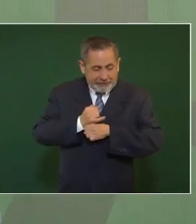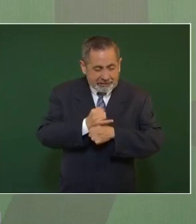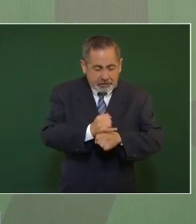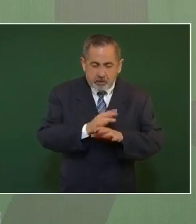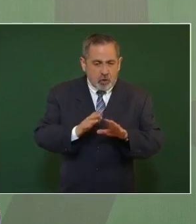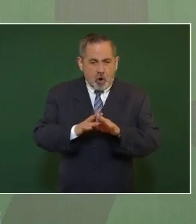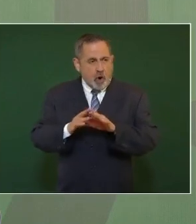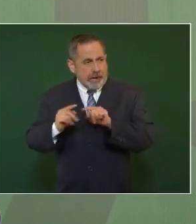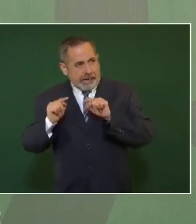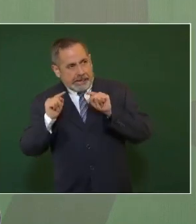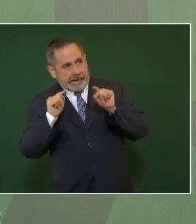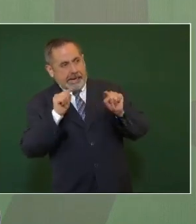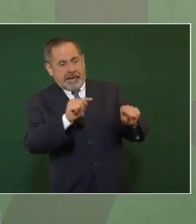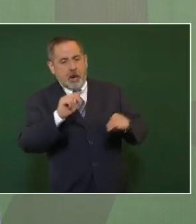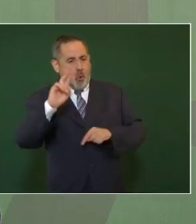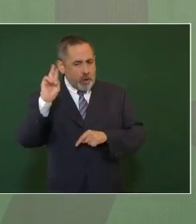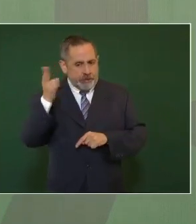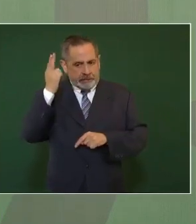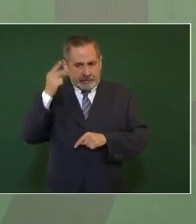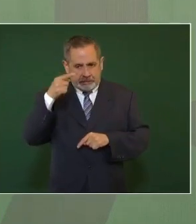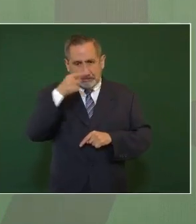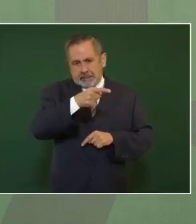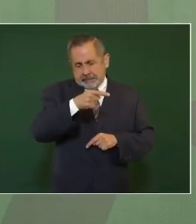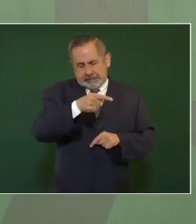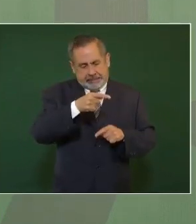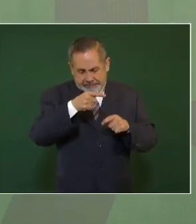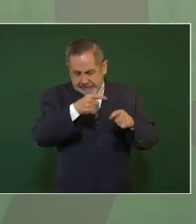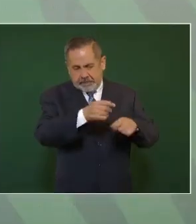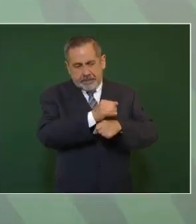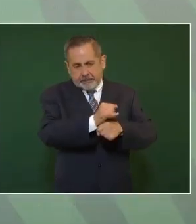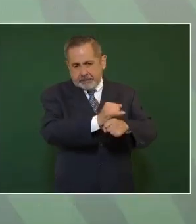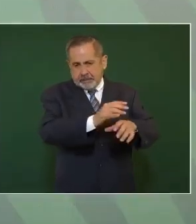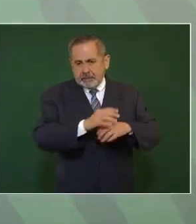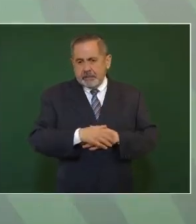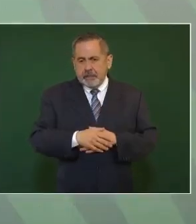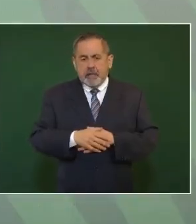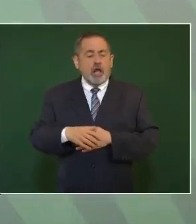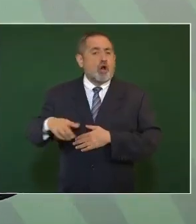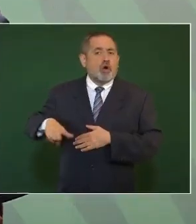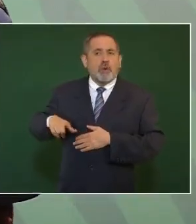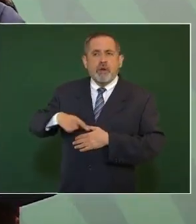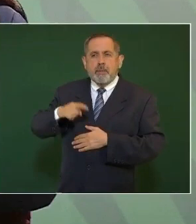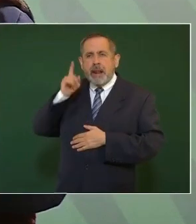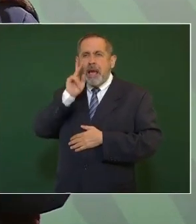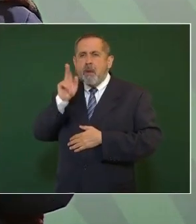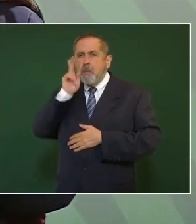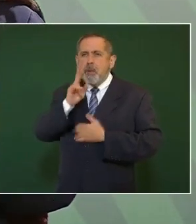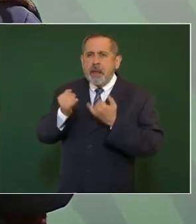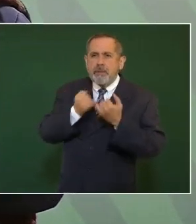para eso están las universidades. El gobierno no está para experimentar,